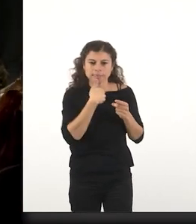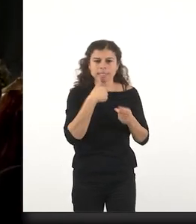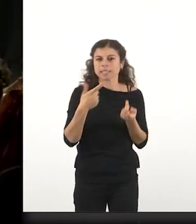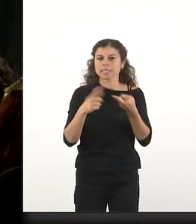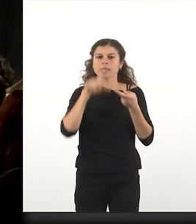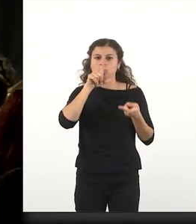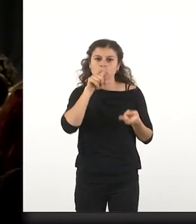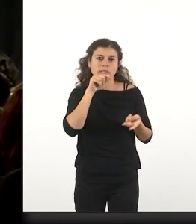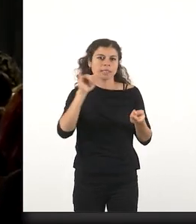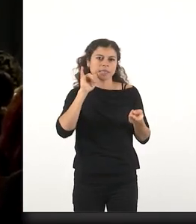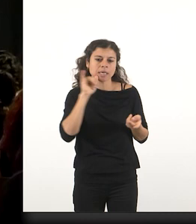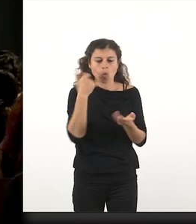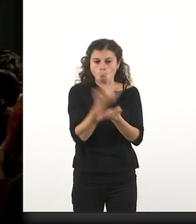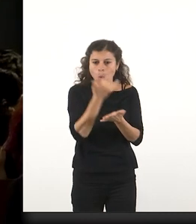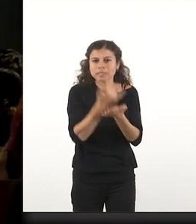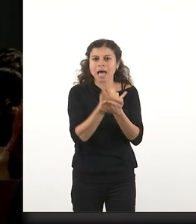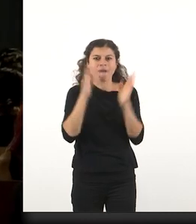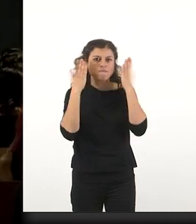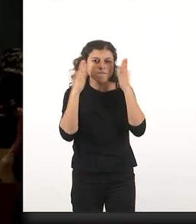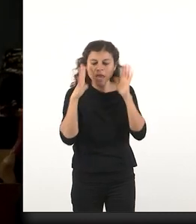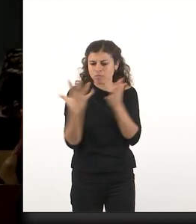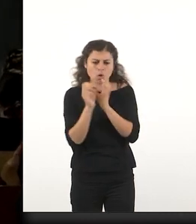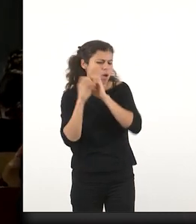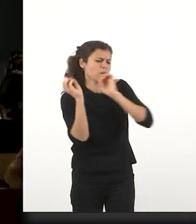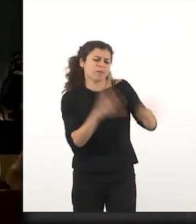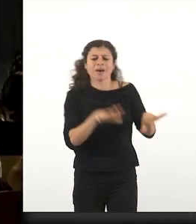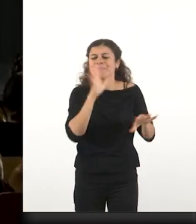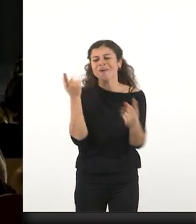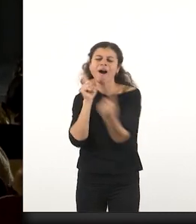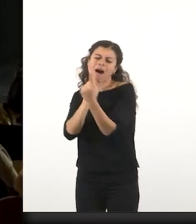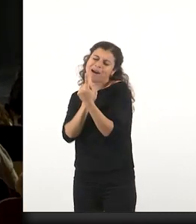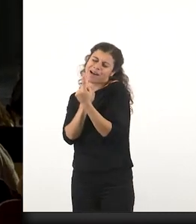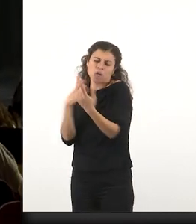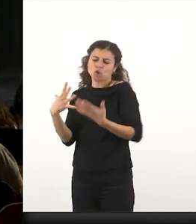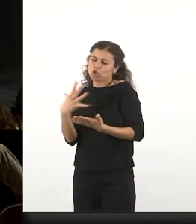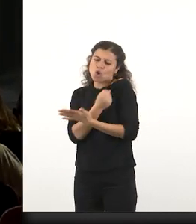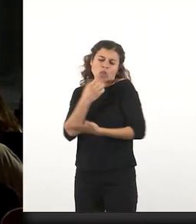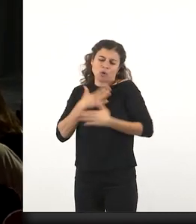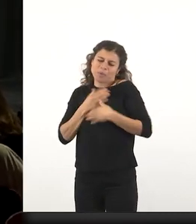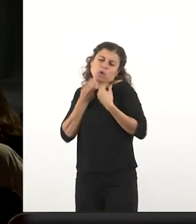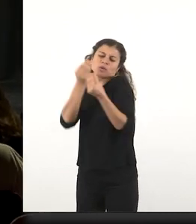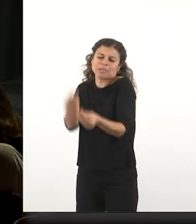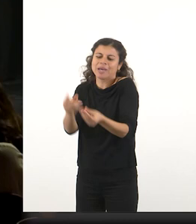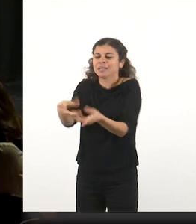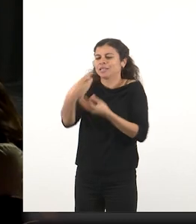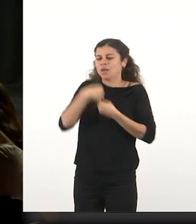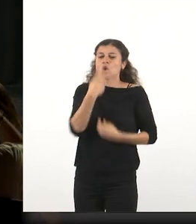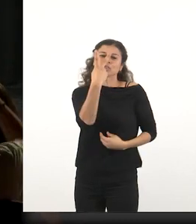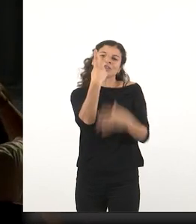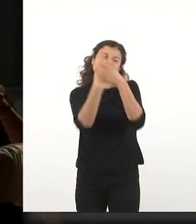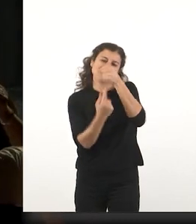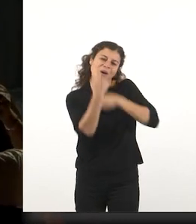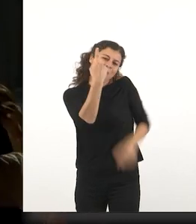porque cuando venga él, todo lo mío será suyo y todo lo suyo será mío. Los dos seremos uno. Fin de la